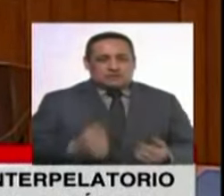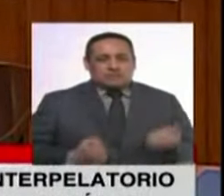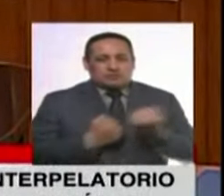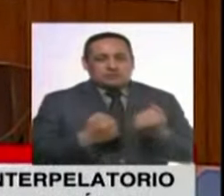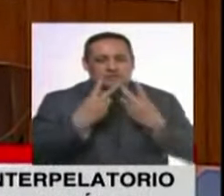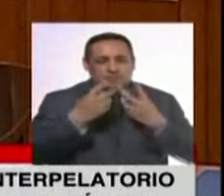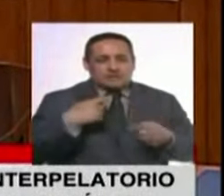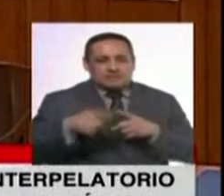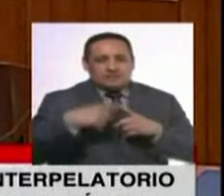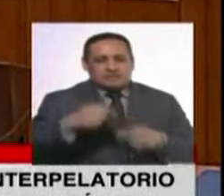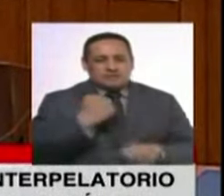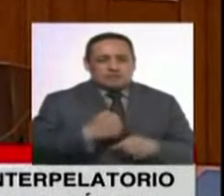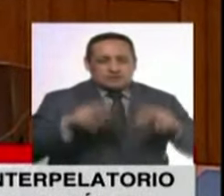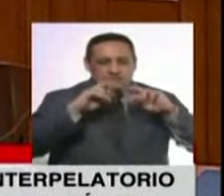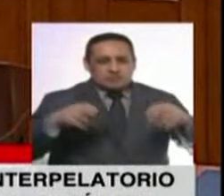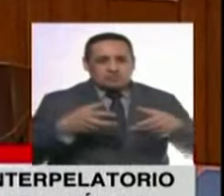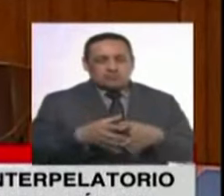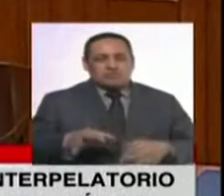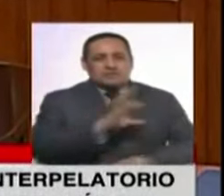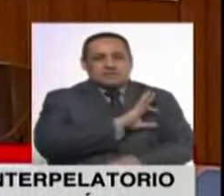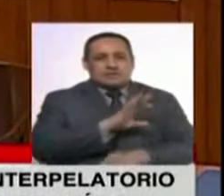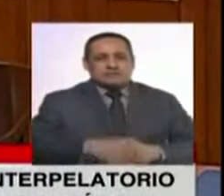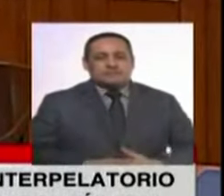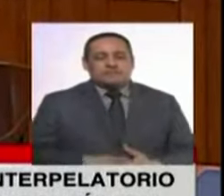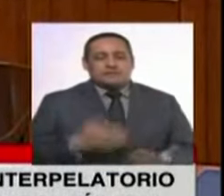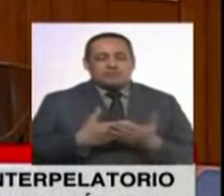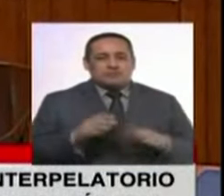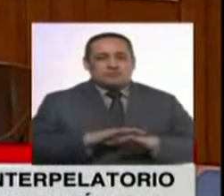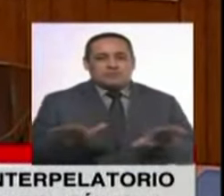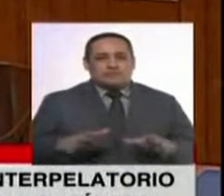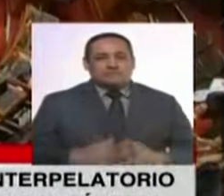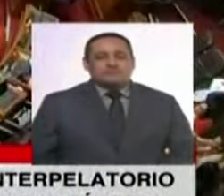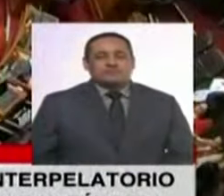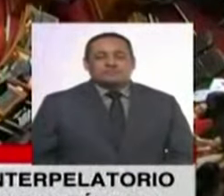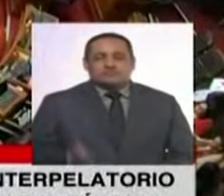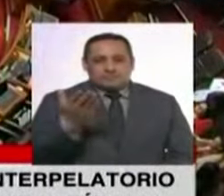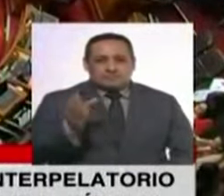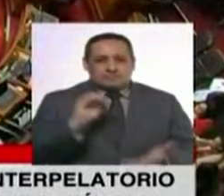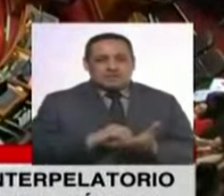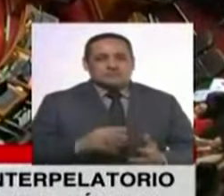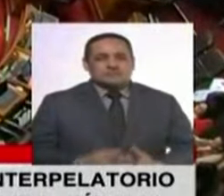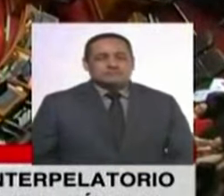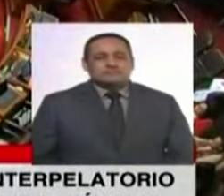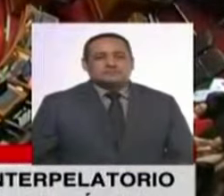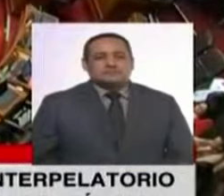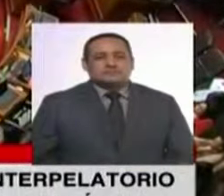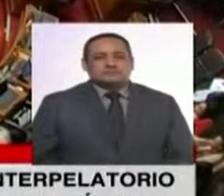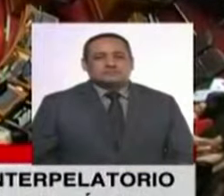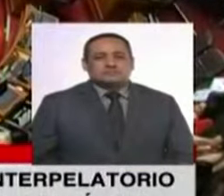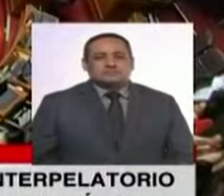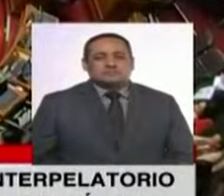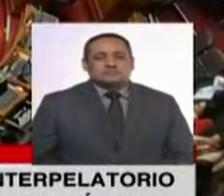las acciones de investigación de Ministerio Público determinados señores señor siguiente pregunta